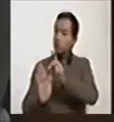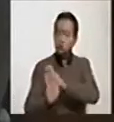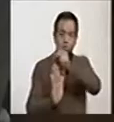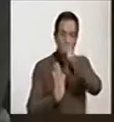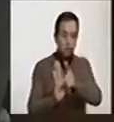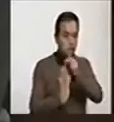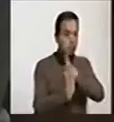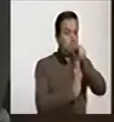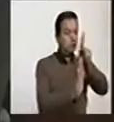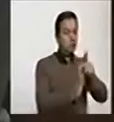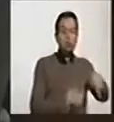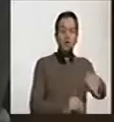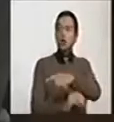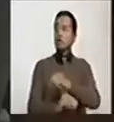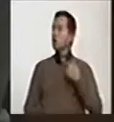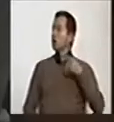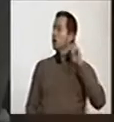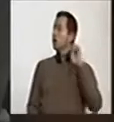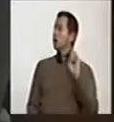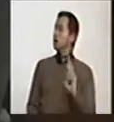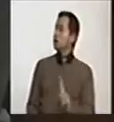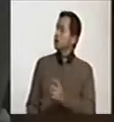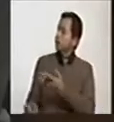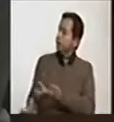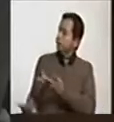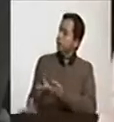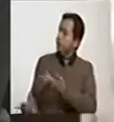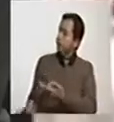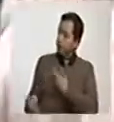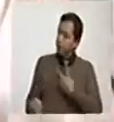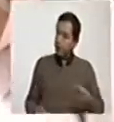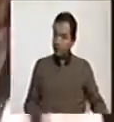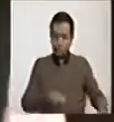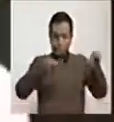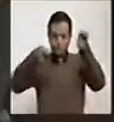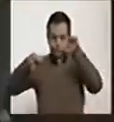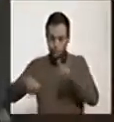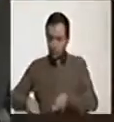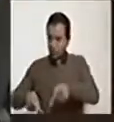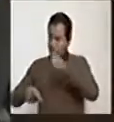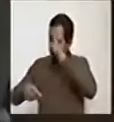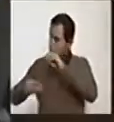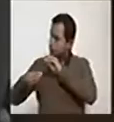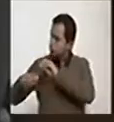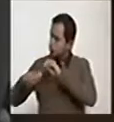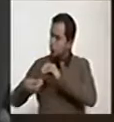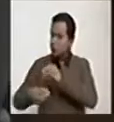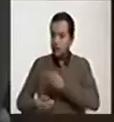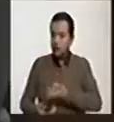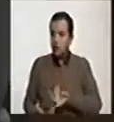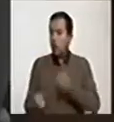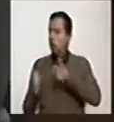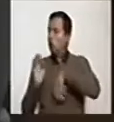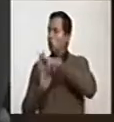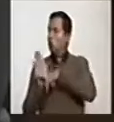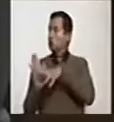aquí y esperando pues que sean colocados o bien ubicados en el orden del día. Era eso, señor presidente.